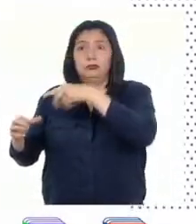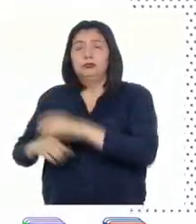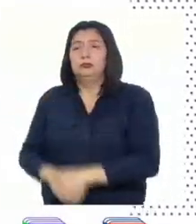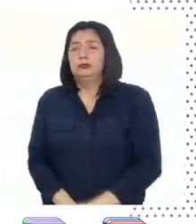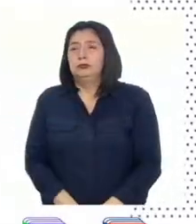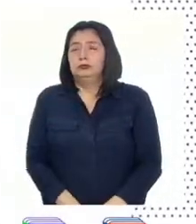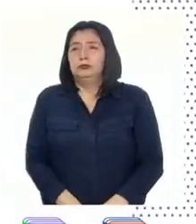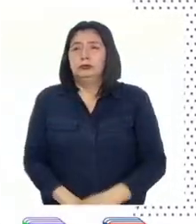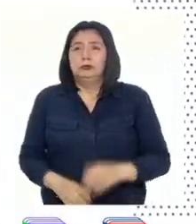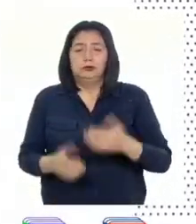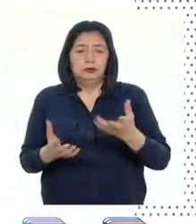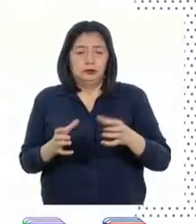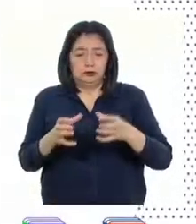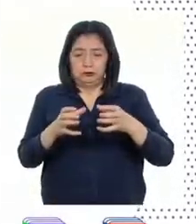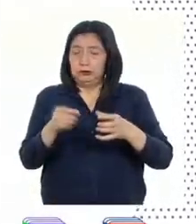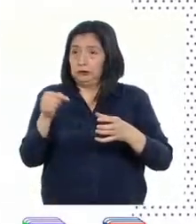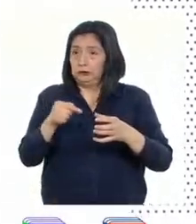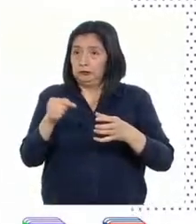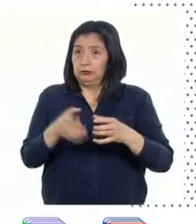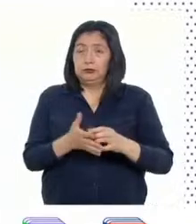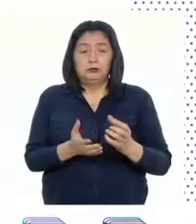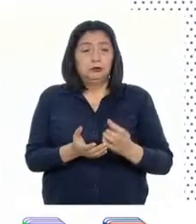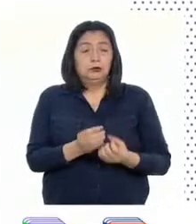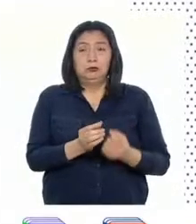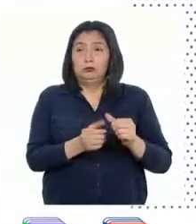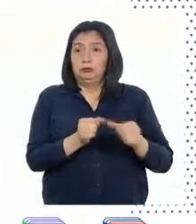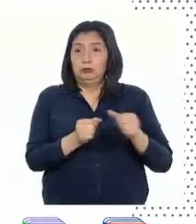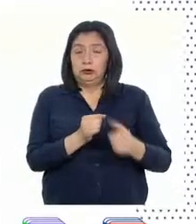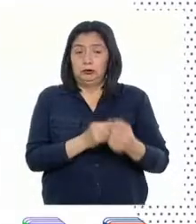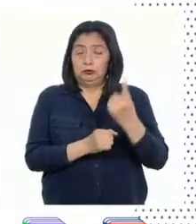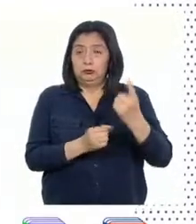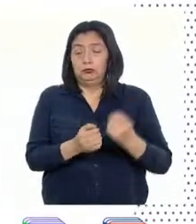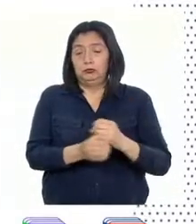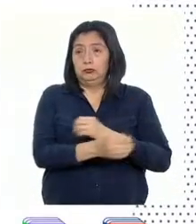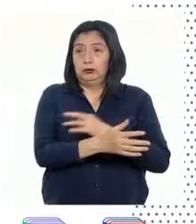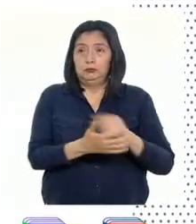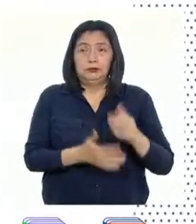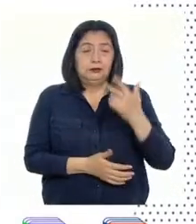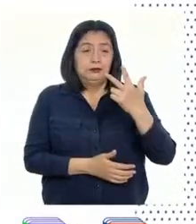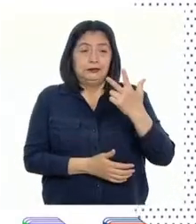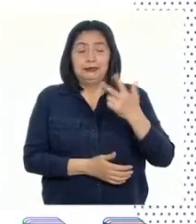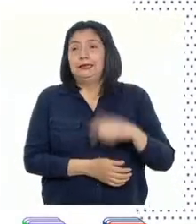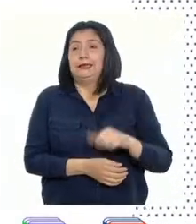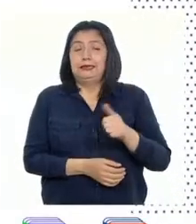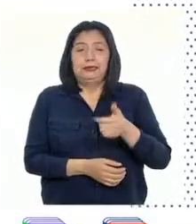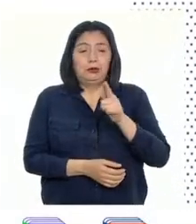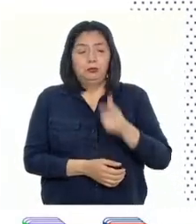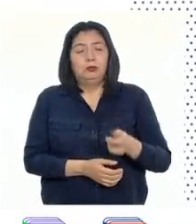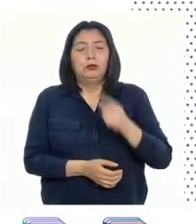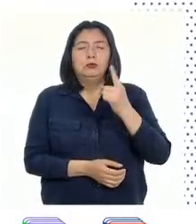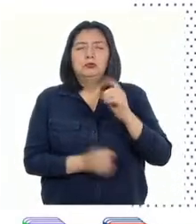natural. Al recipiente que contenía al apio 1 le agregaba 3 cucharitas de agua de manera interdiaria, es